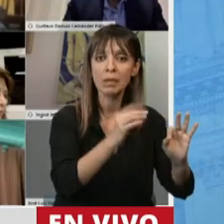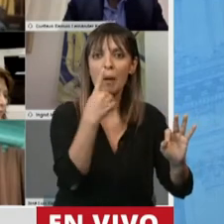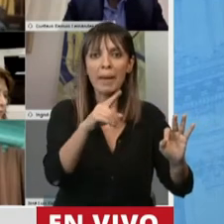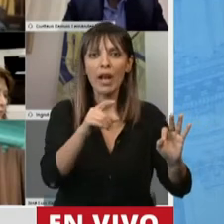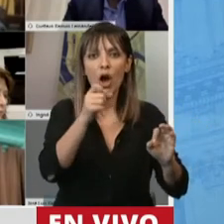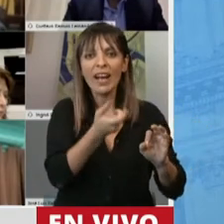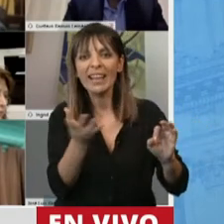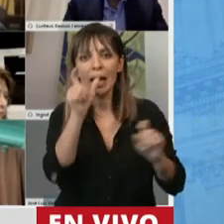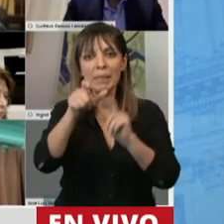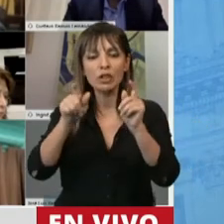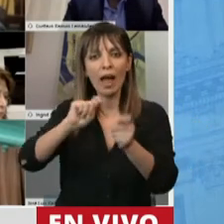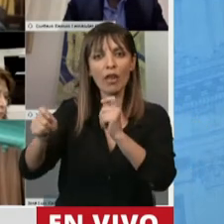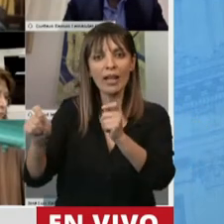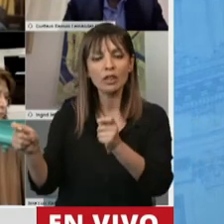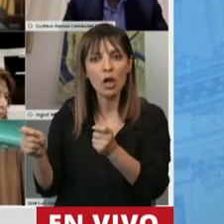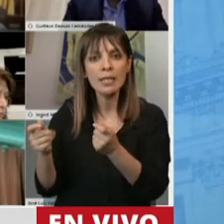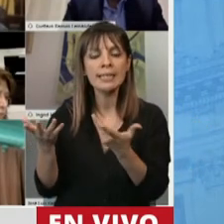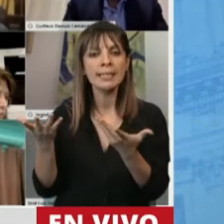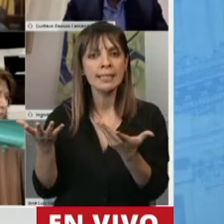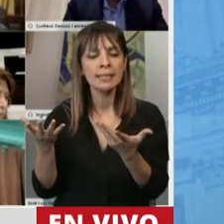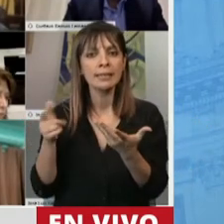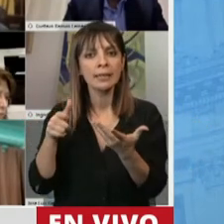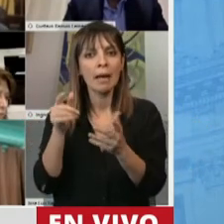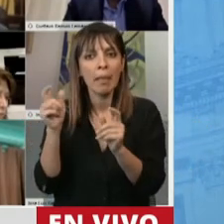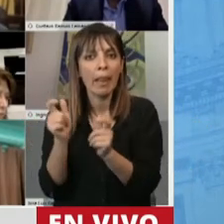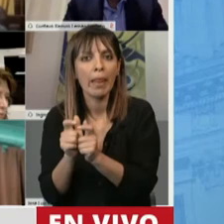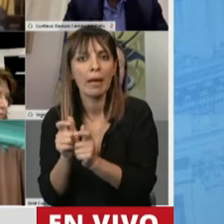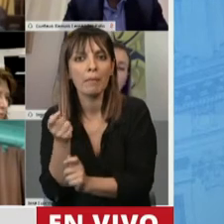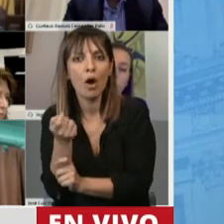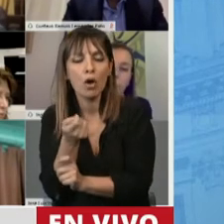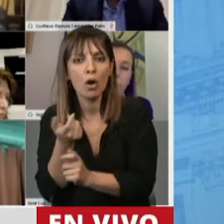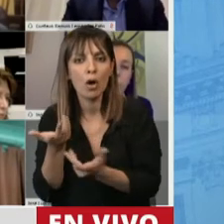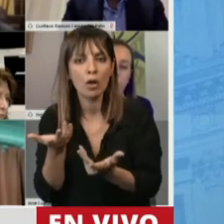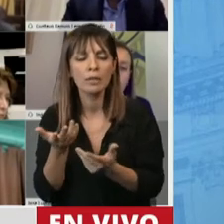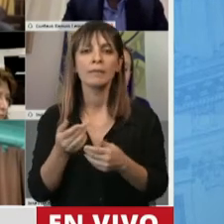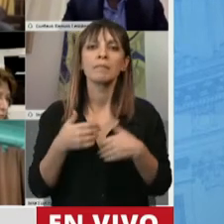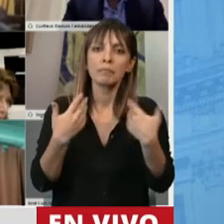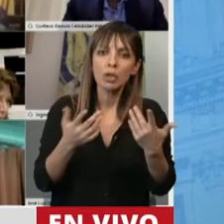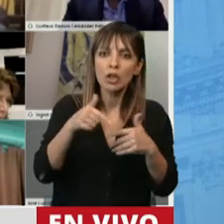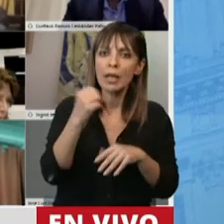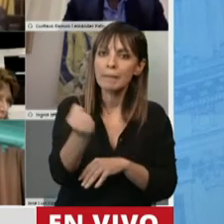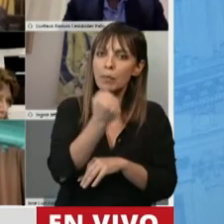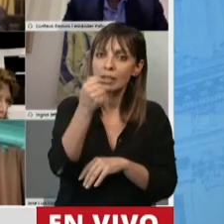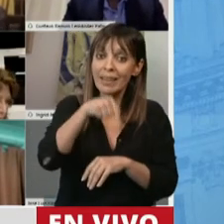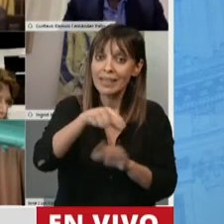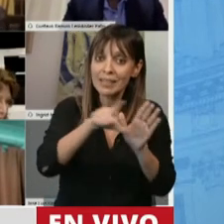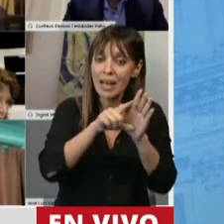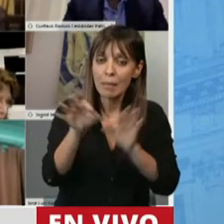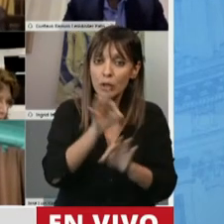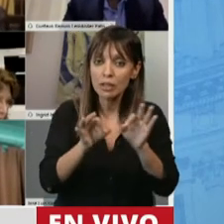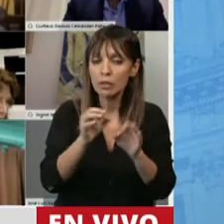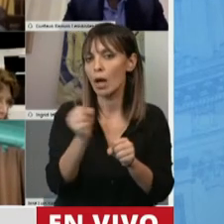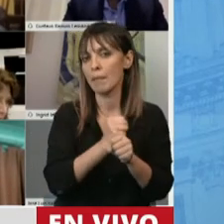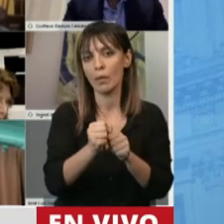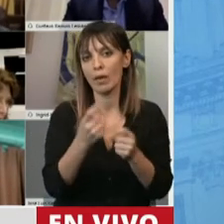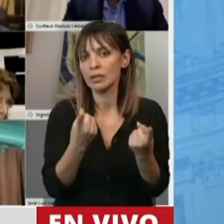de donaciones de sangre con esta finalidad es muy baja. Por eso es muy importante que hoy aprobemos este proyecto, el proyecto que